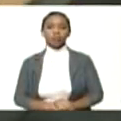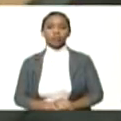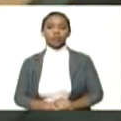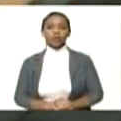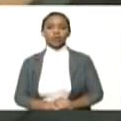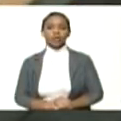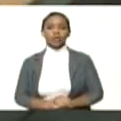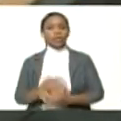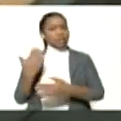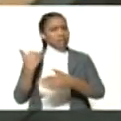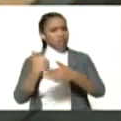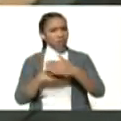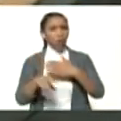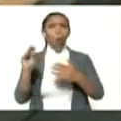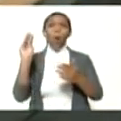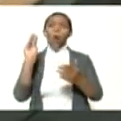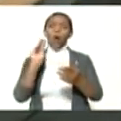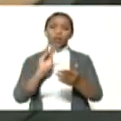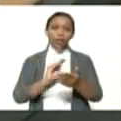Se fue a las calles otra vez.